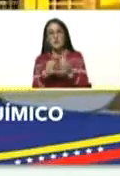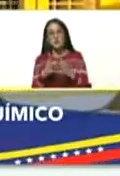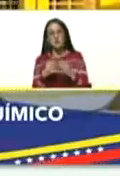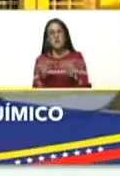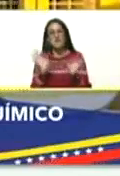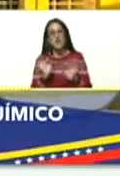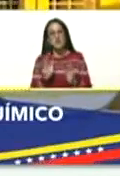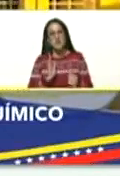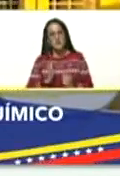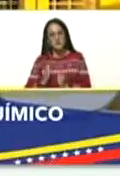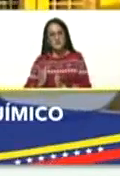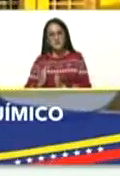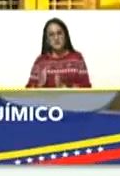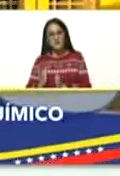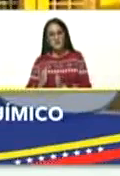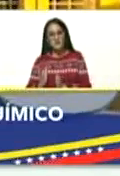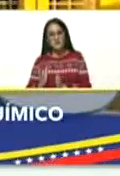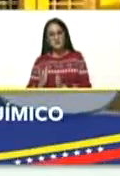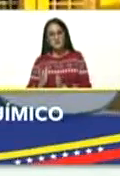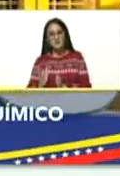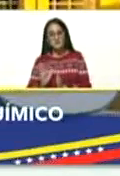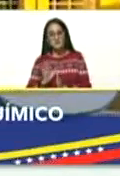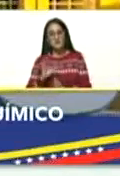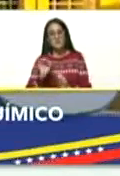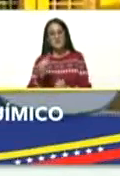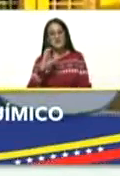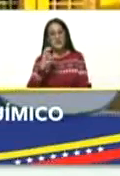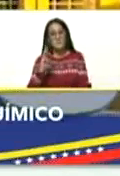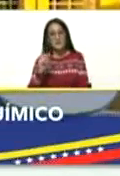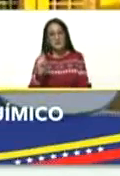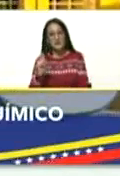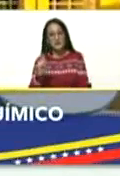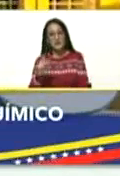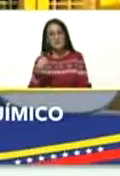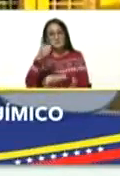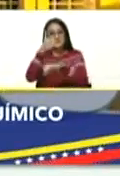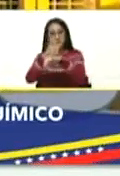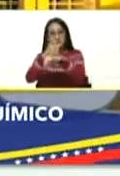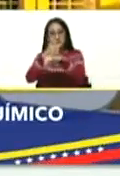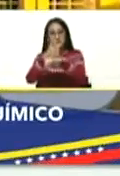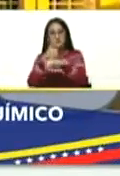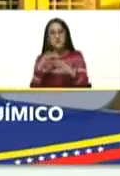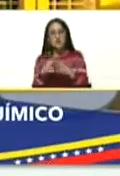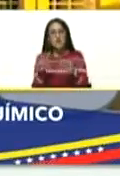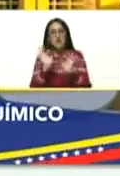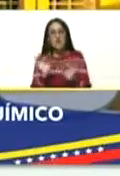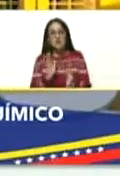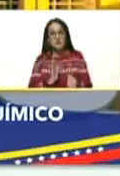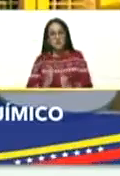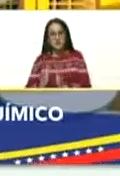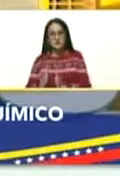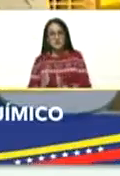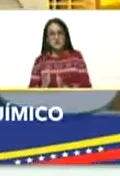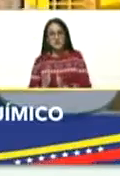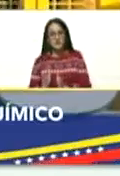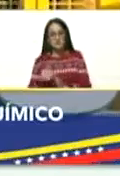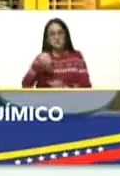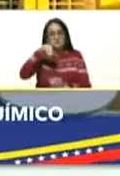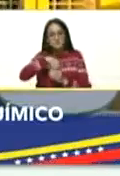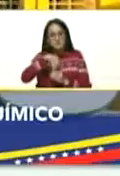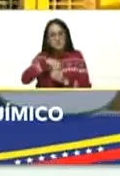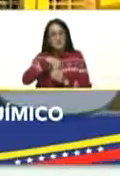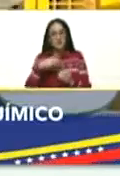formas de organización desde los CPT como rector, todas las formas de organización adentro